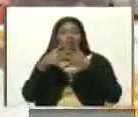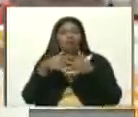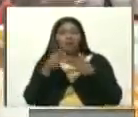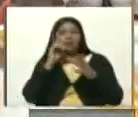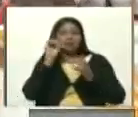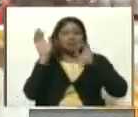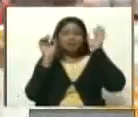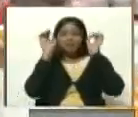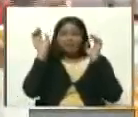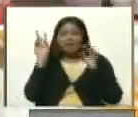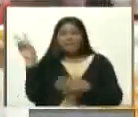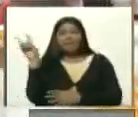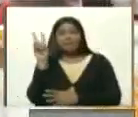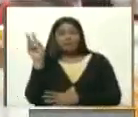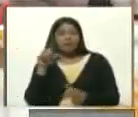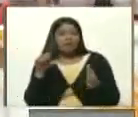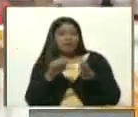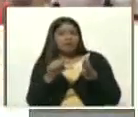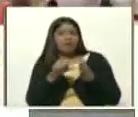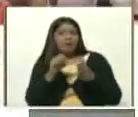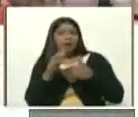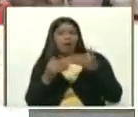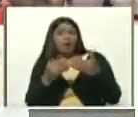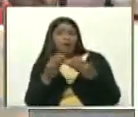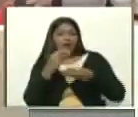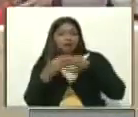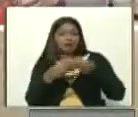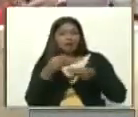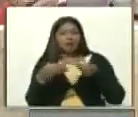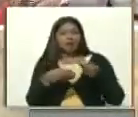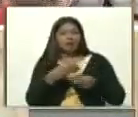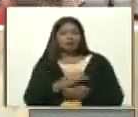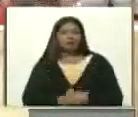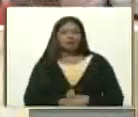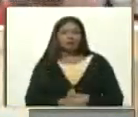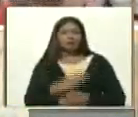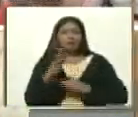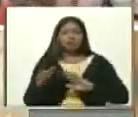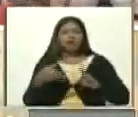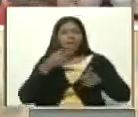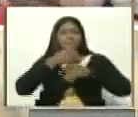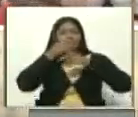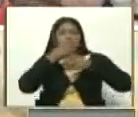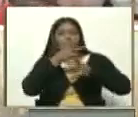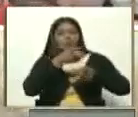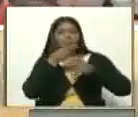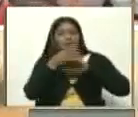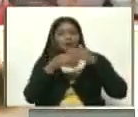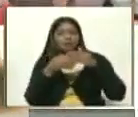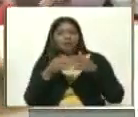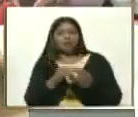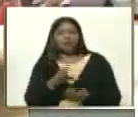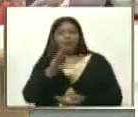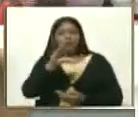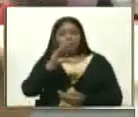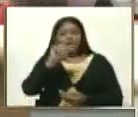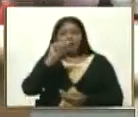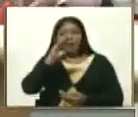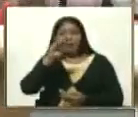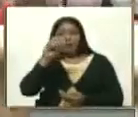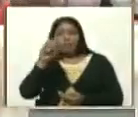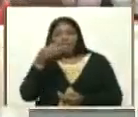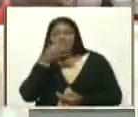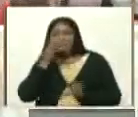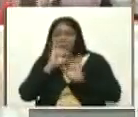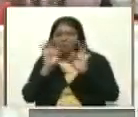habían inventado que Venezuela e Irán iban a hacer una operación de ataque, de extracción y de ataque a Cabo Verde. Ah. Así, de la misma